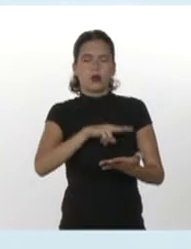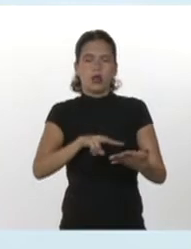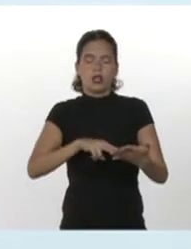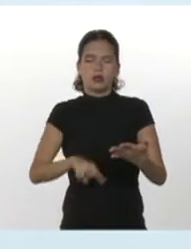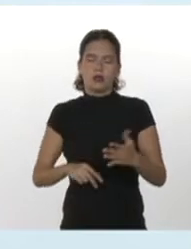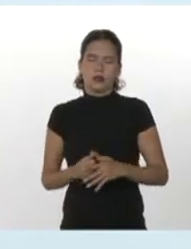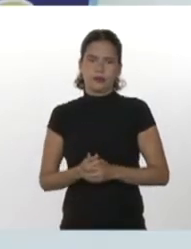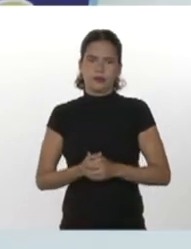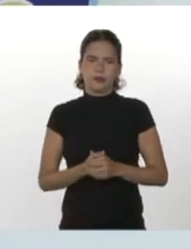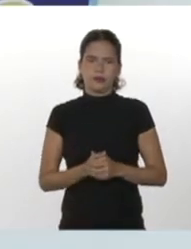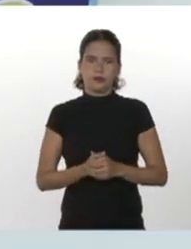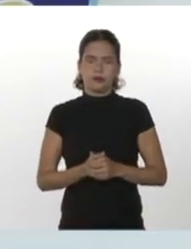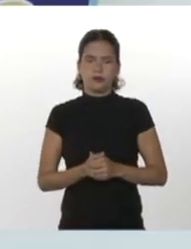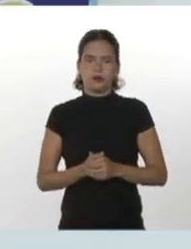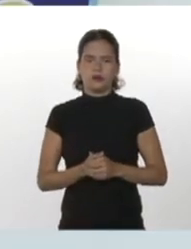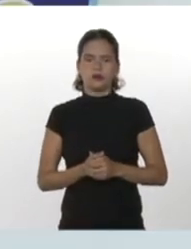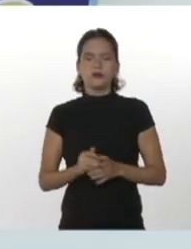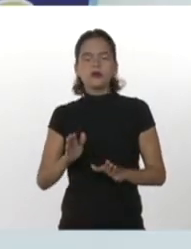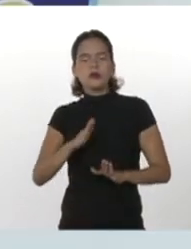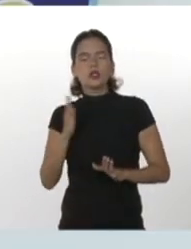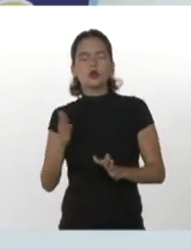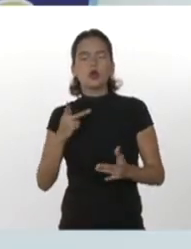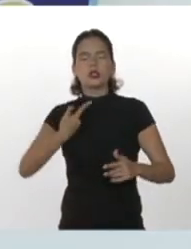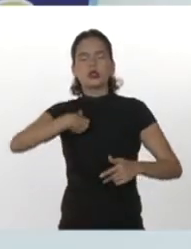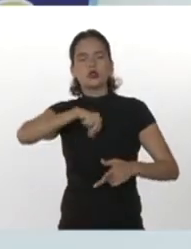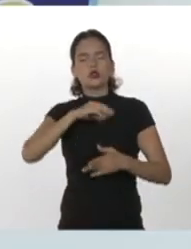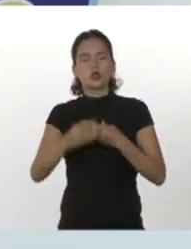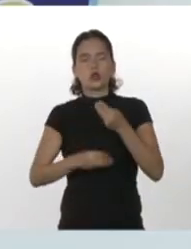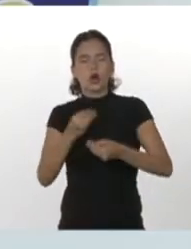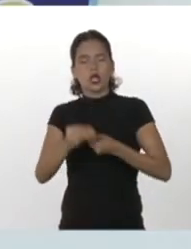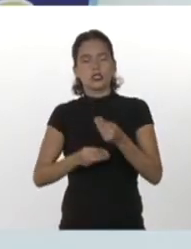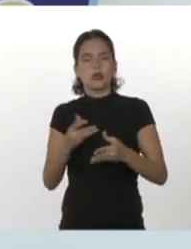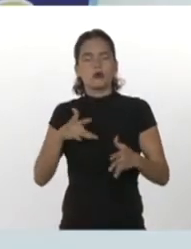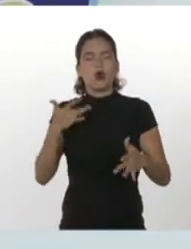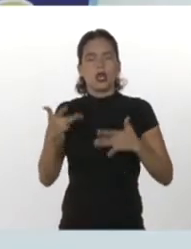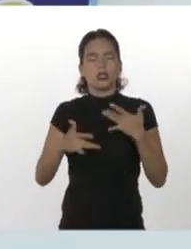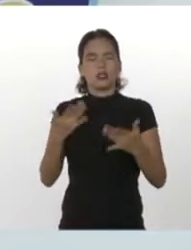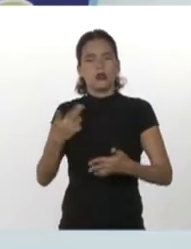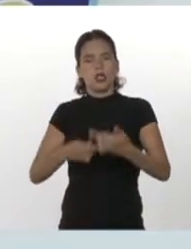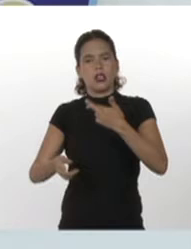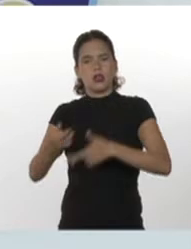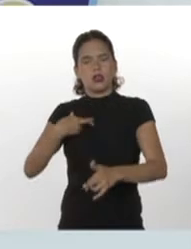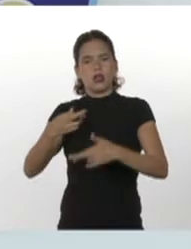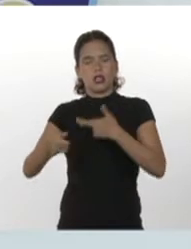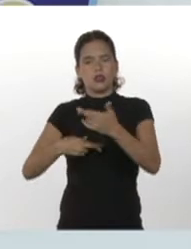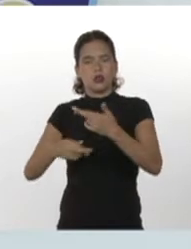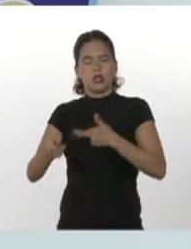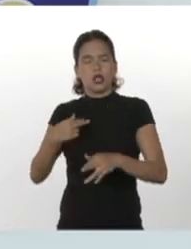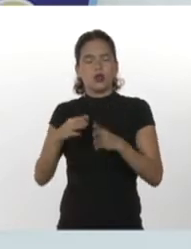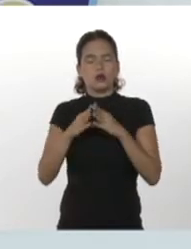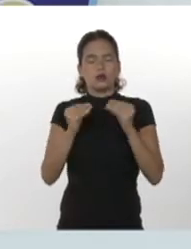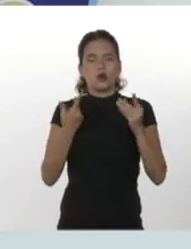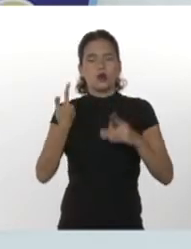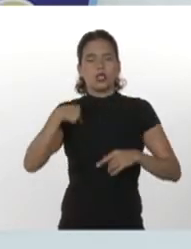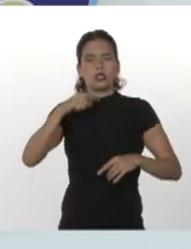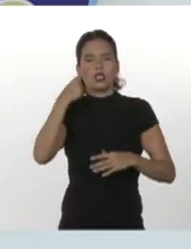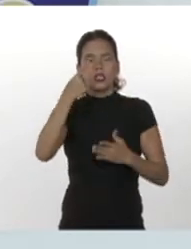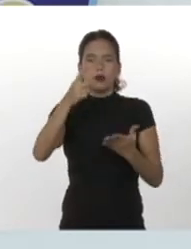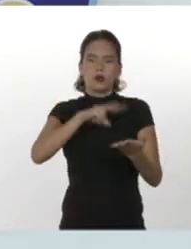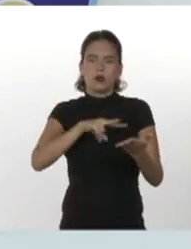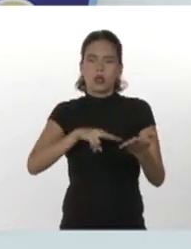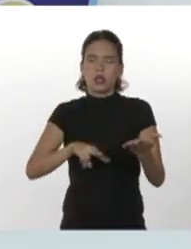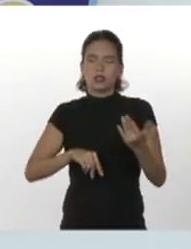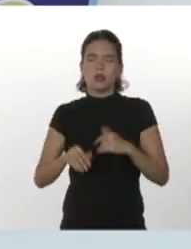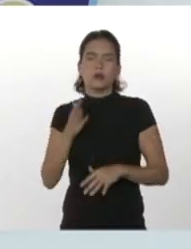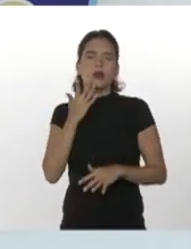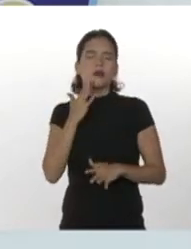lectura. Cuando nosotros realizamos algunas actividades relacionadas con todo lo que tiene que ver con la lectura, si por ejemplo vamos